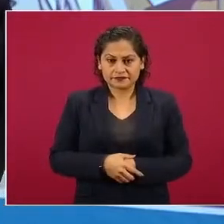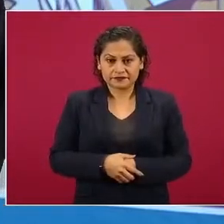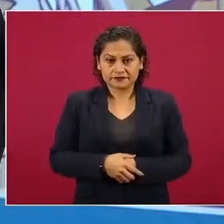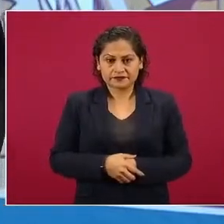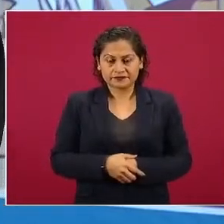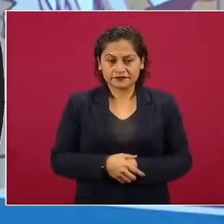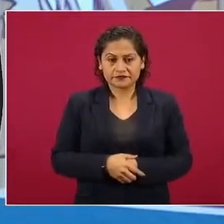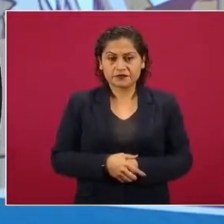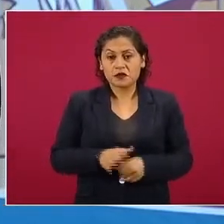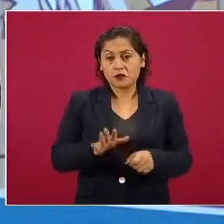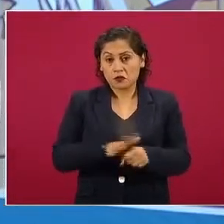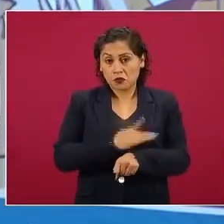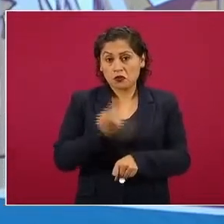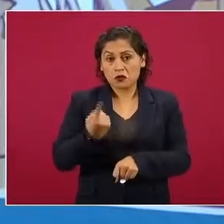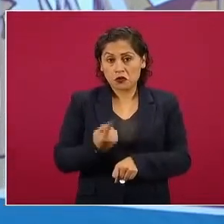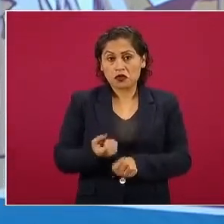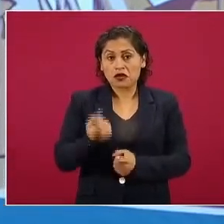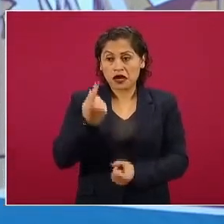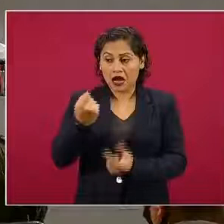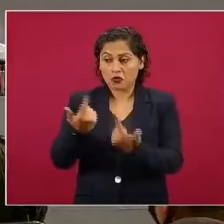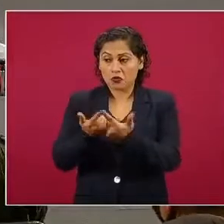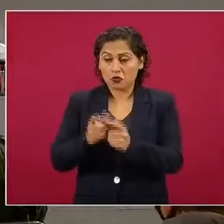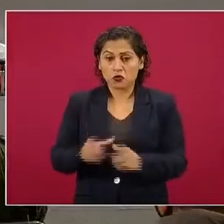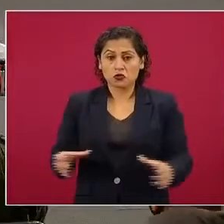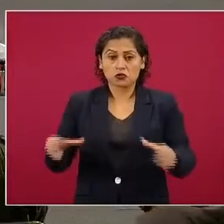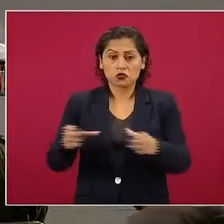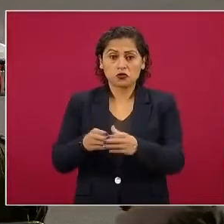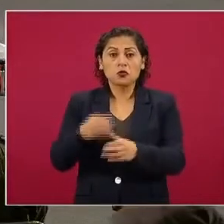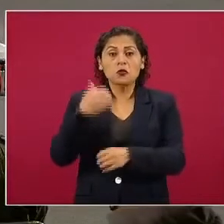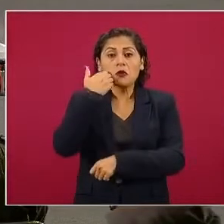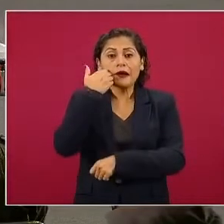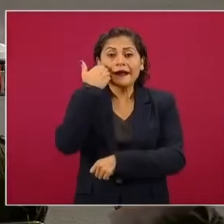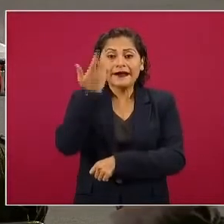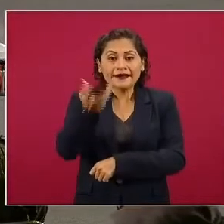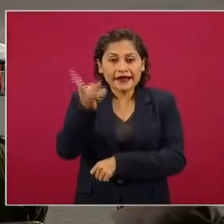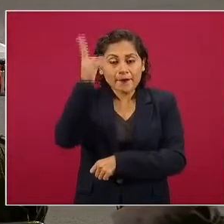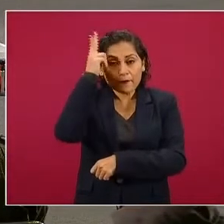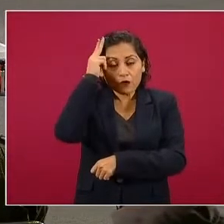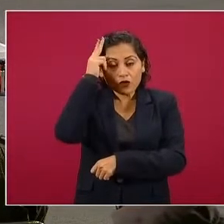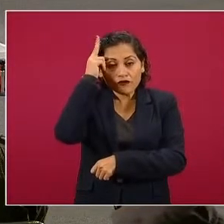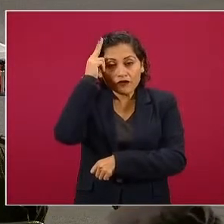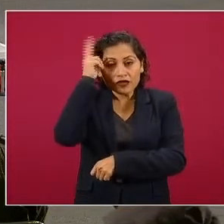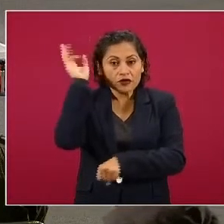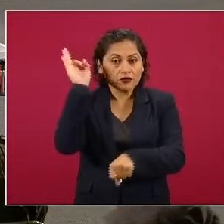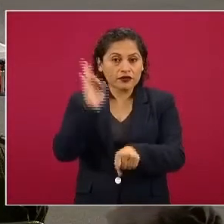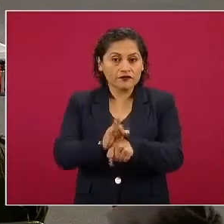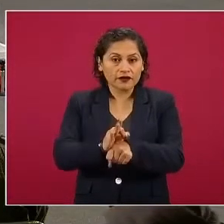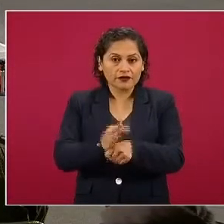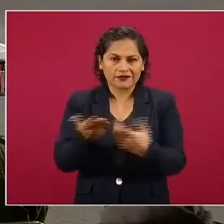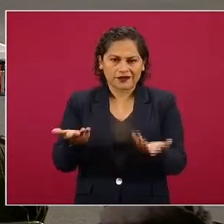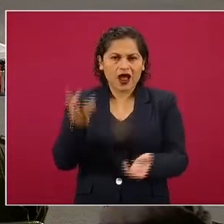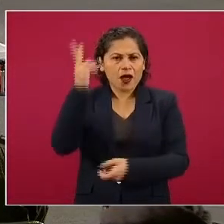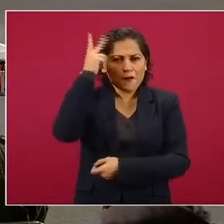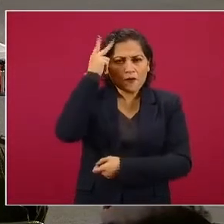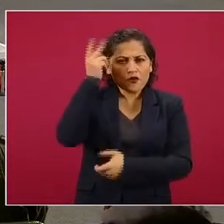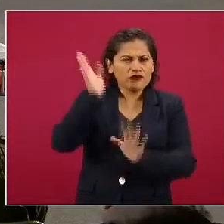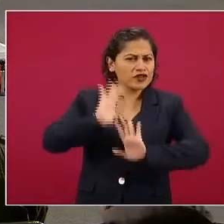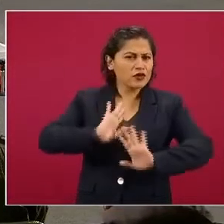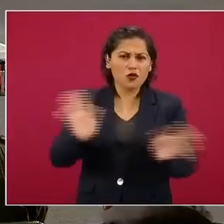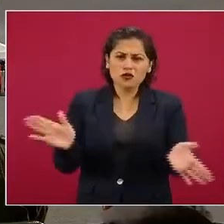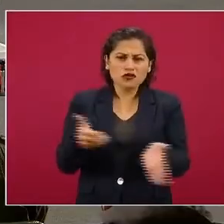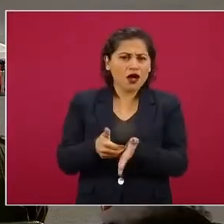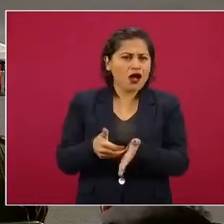la política porfirista, aún sin Porfirio. ¿Cómo sucedió aquí?